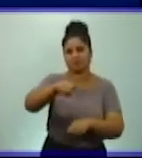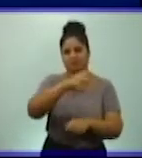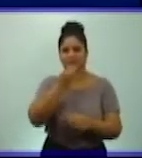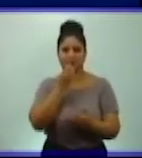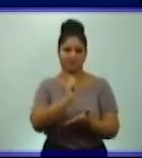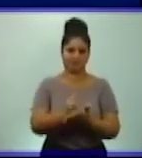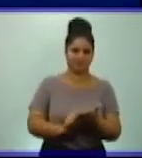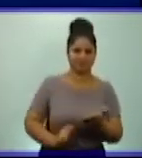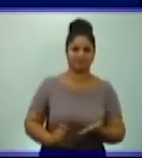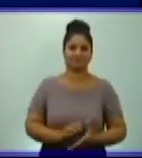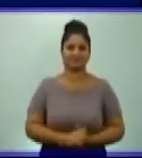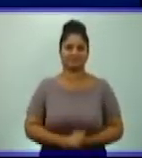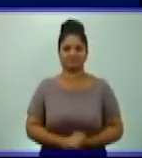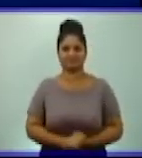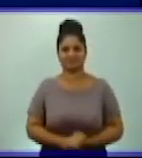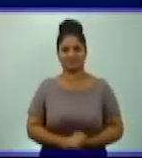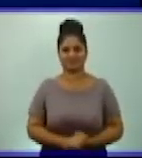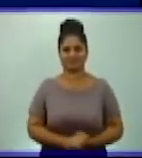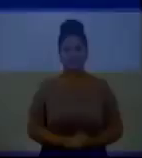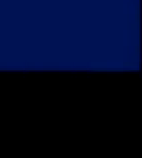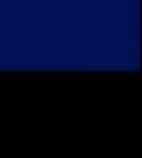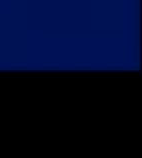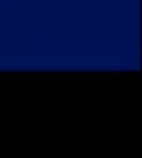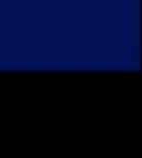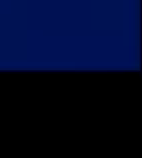notas correspondientes.